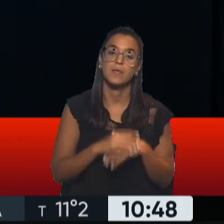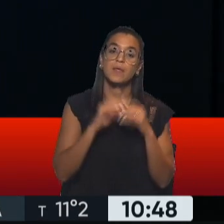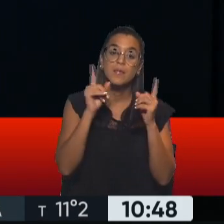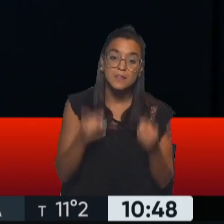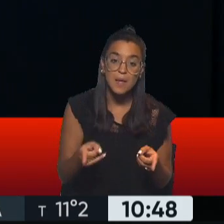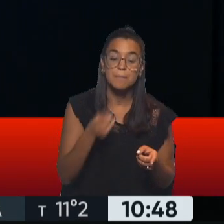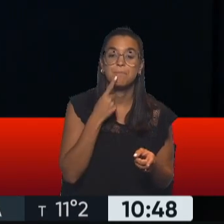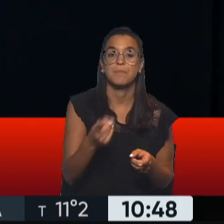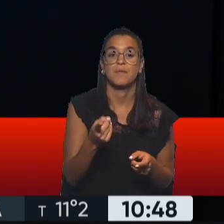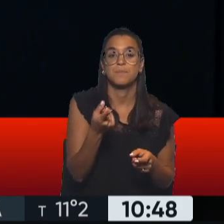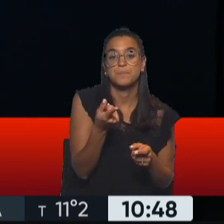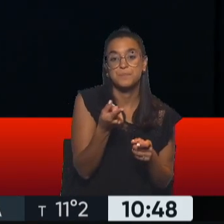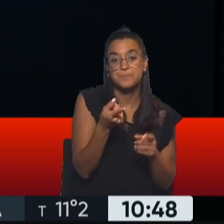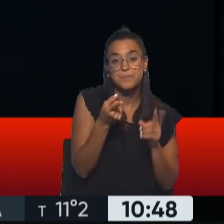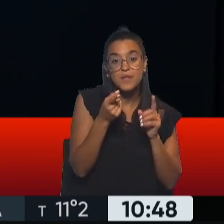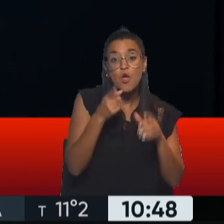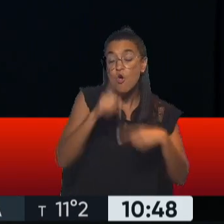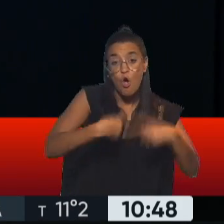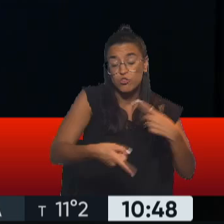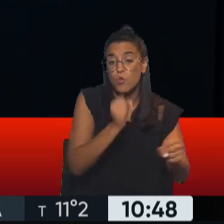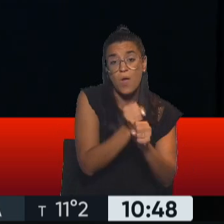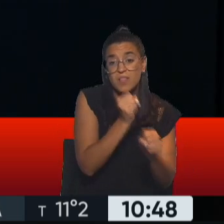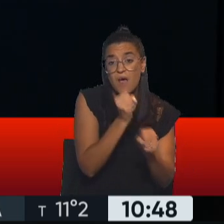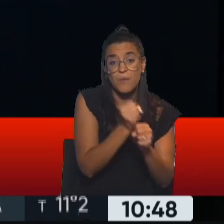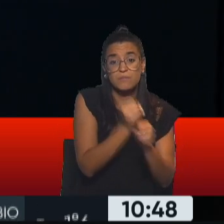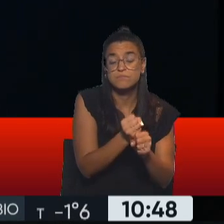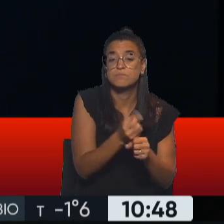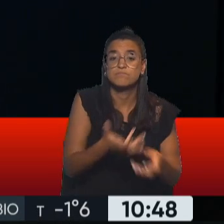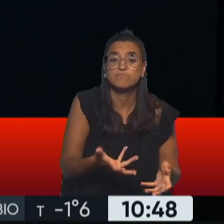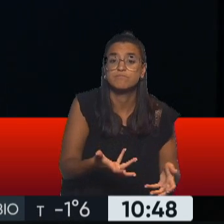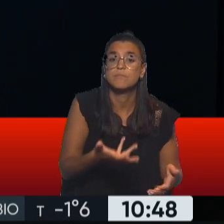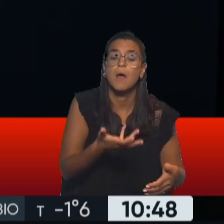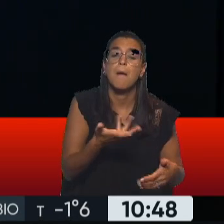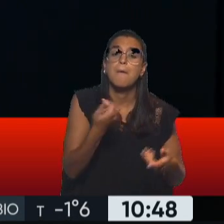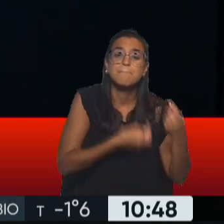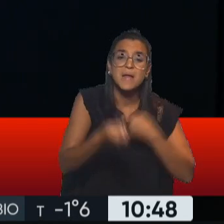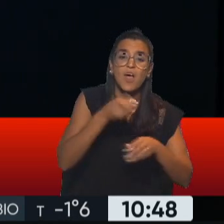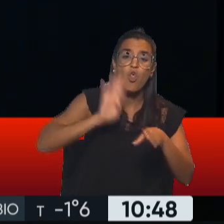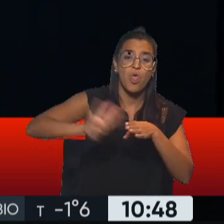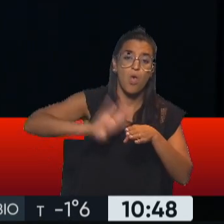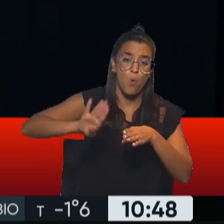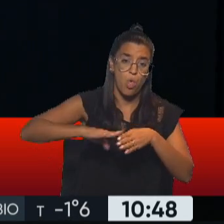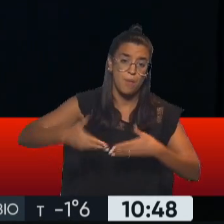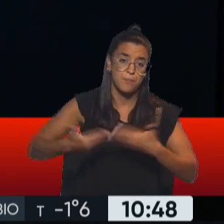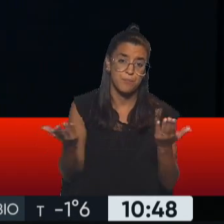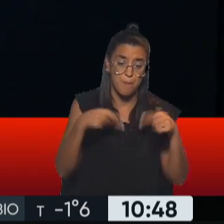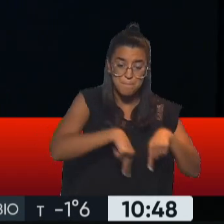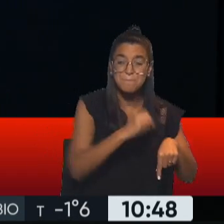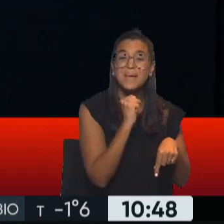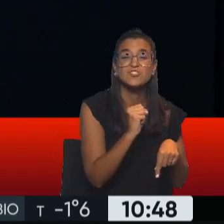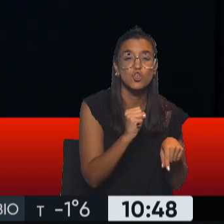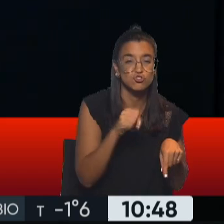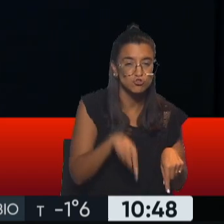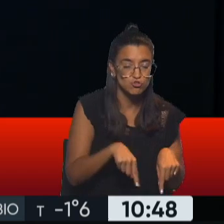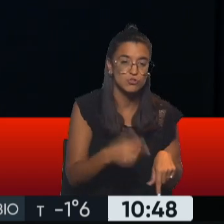Asimismo, en el frente financiero se va a continuar trabajando en la reconstrucción del mercado de deuda pública en moneda local, algo que ha